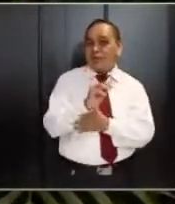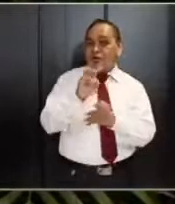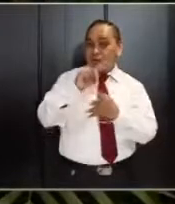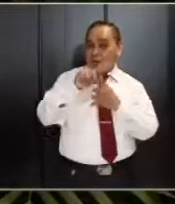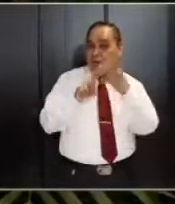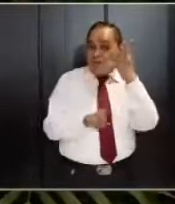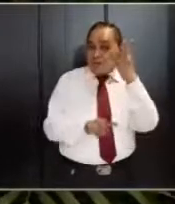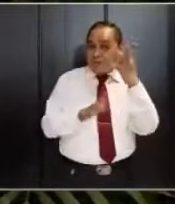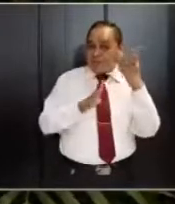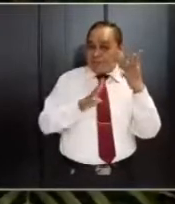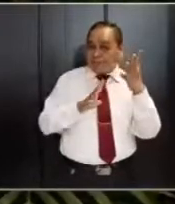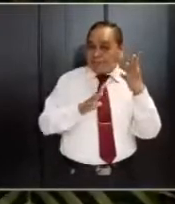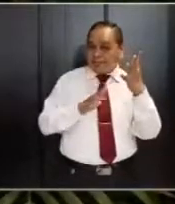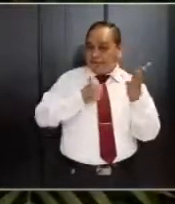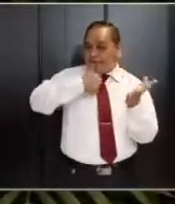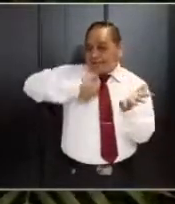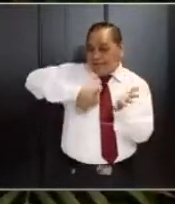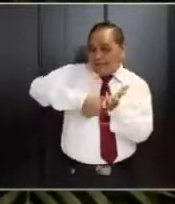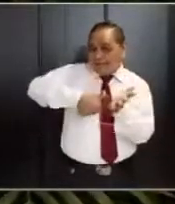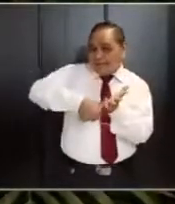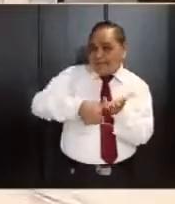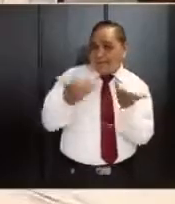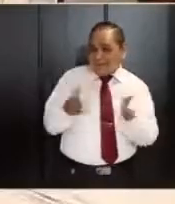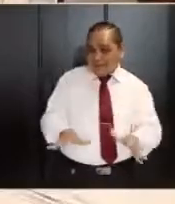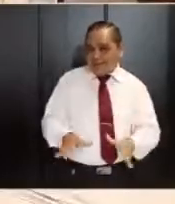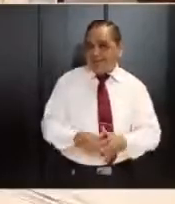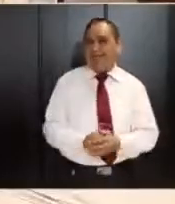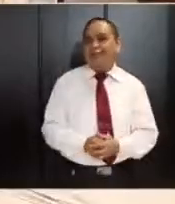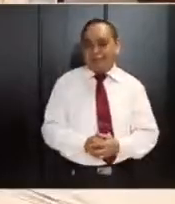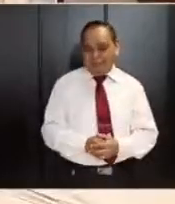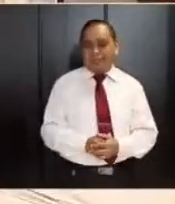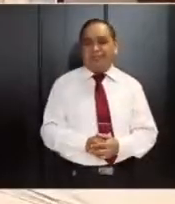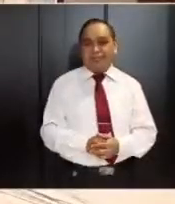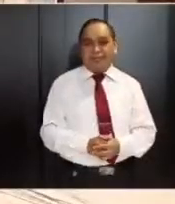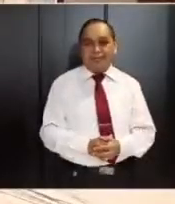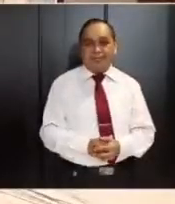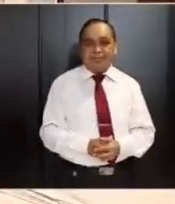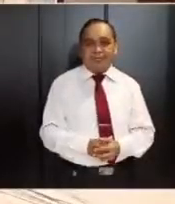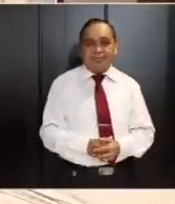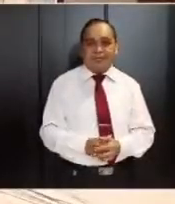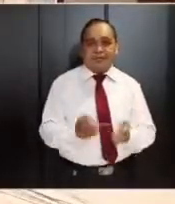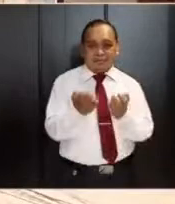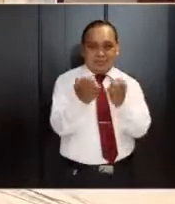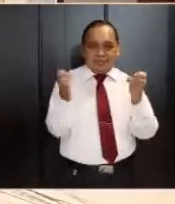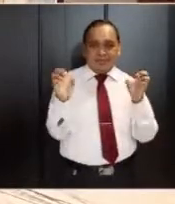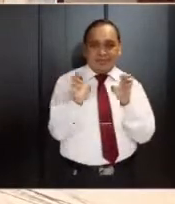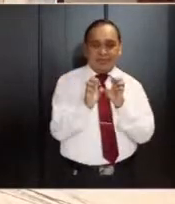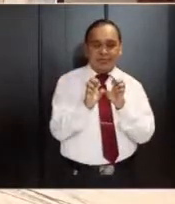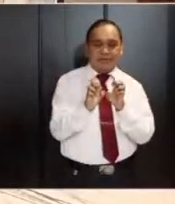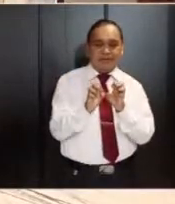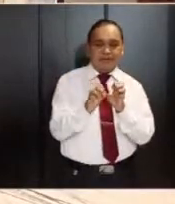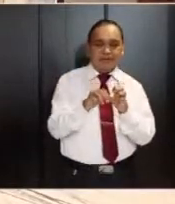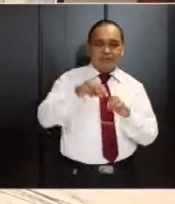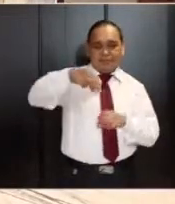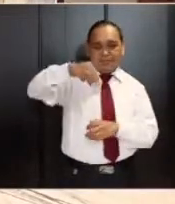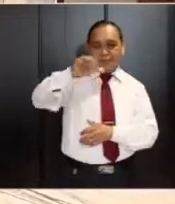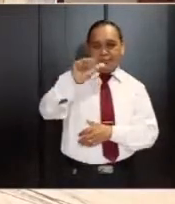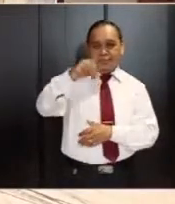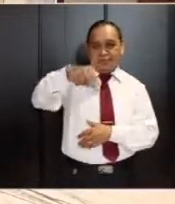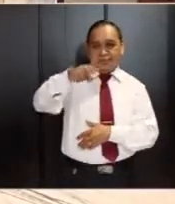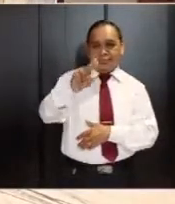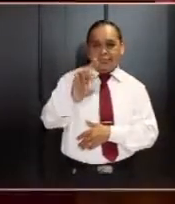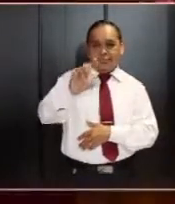cartas de intención ya en la Agencia de Energía. Además estuvieron aquí el equipo del licenciado Manuel Bartlett también